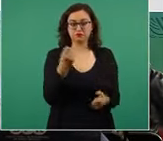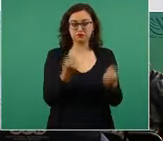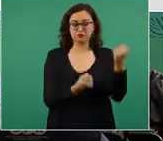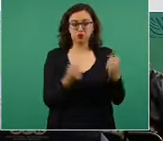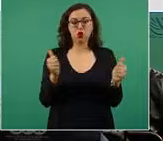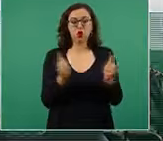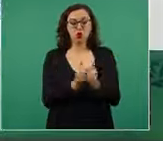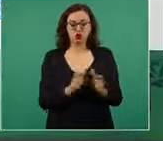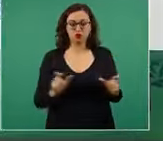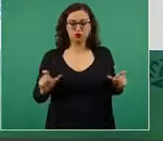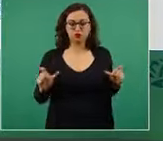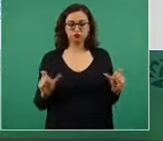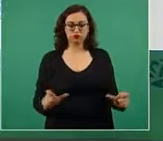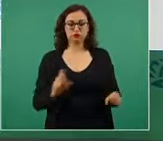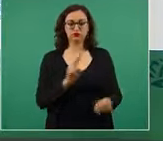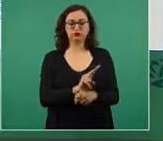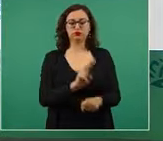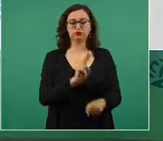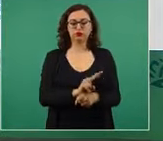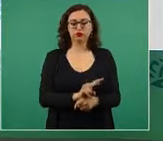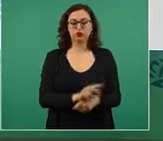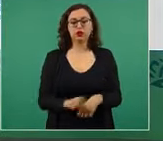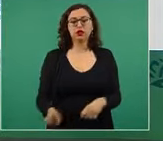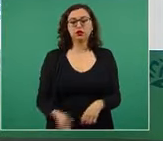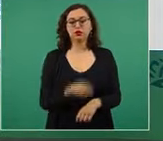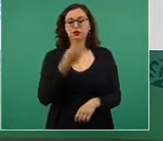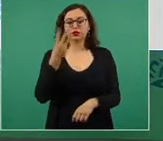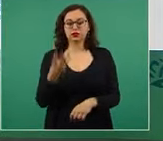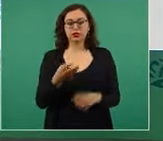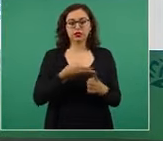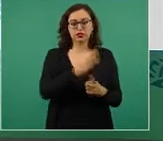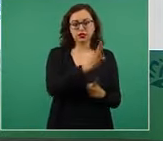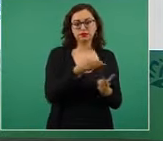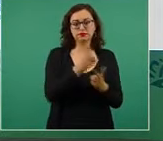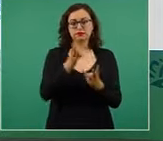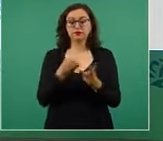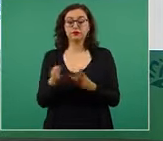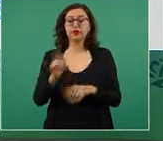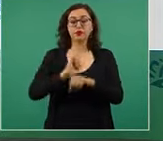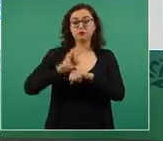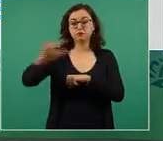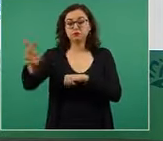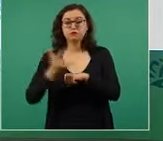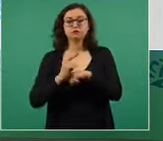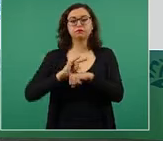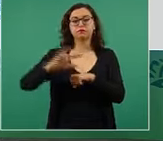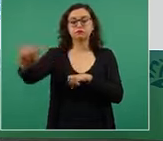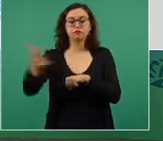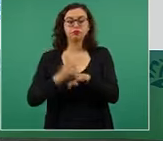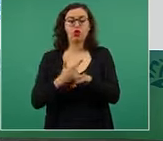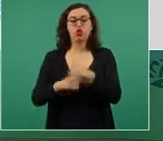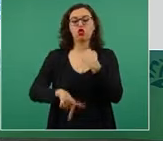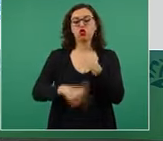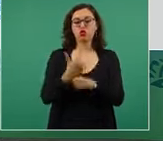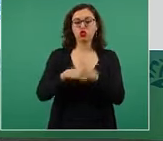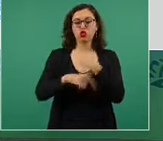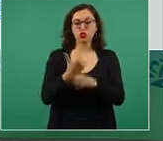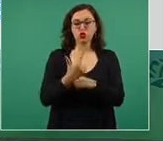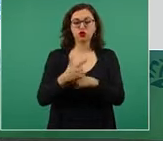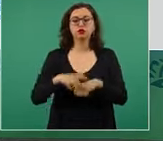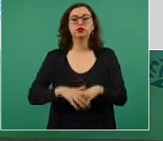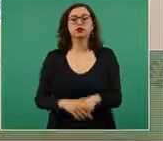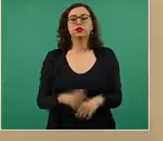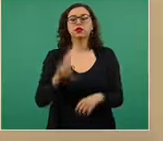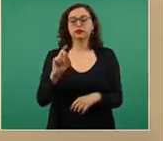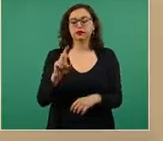3 rutas aéreas con 12 operaciones aéreas y empleando un total de 312 elementos, 30